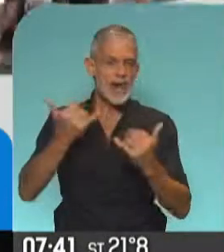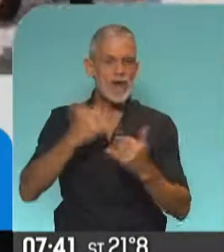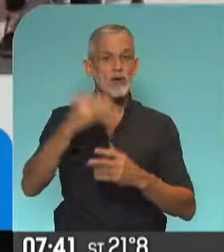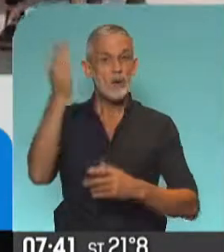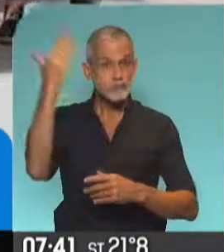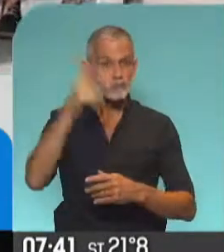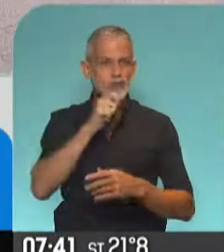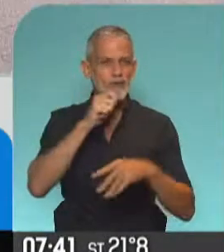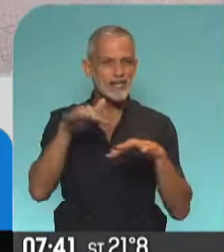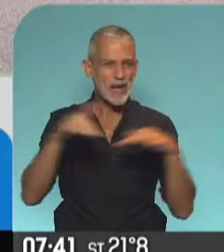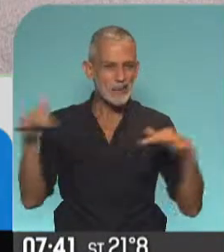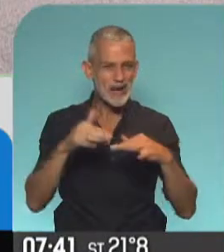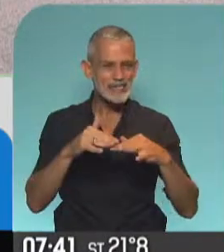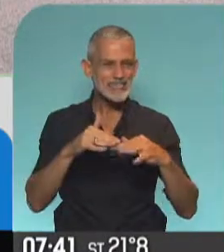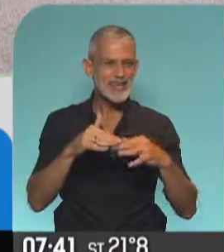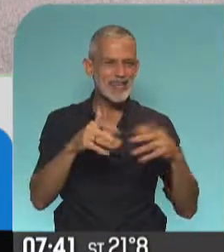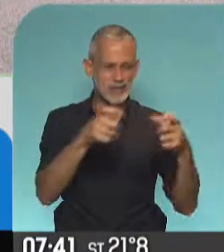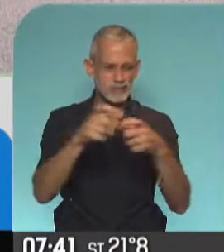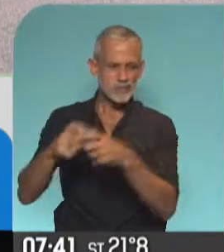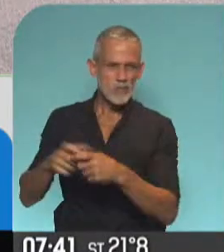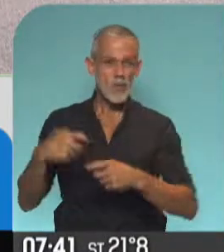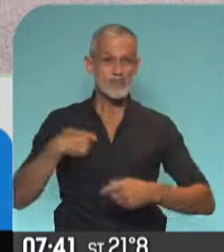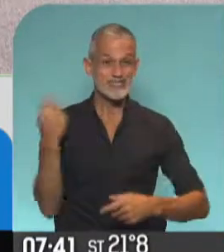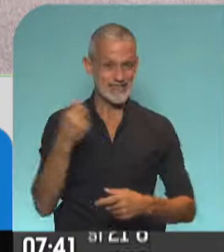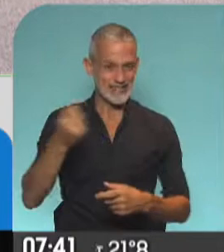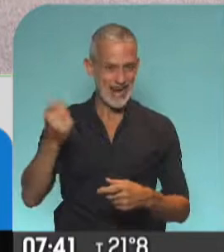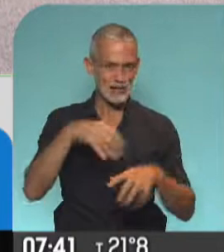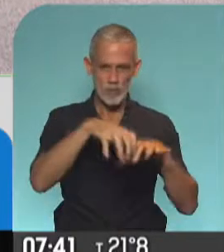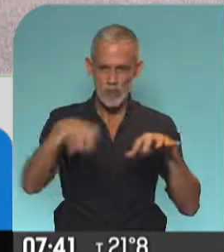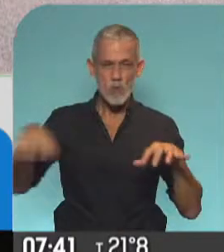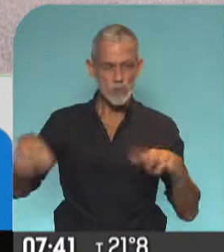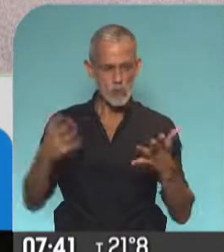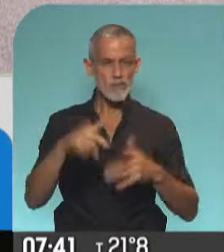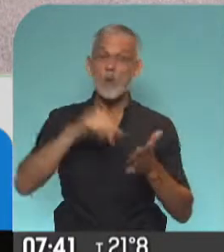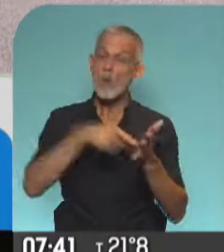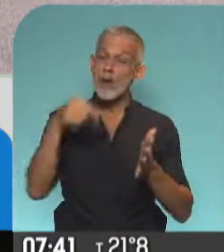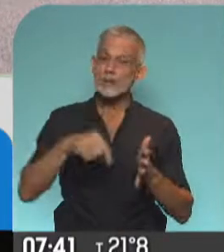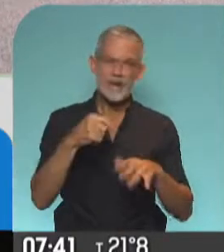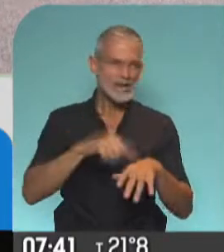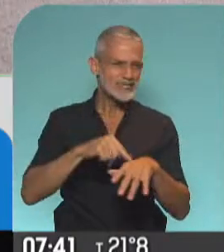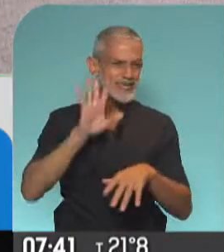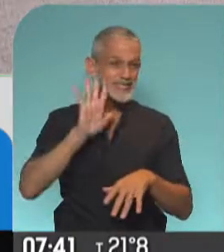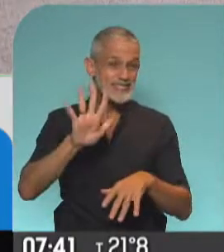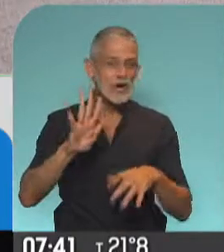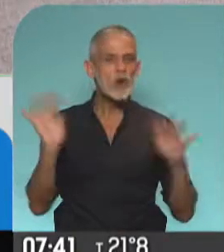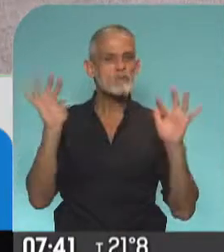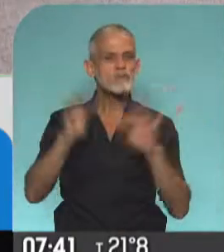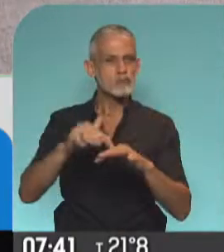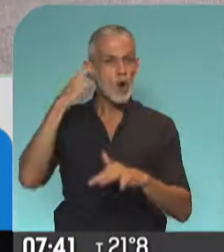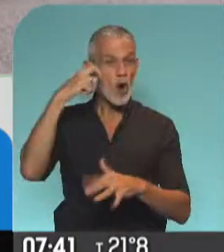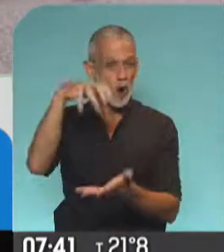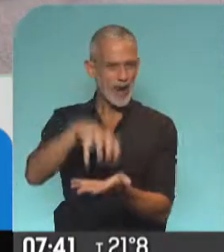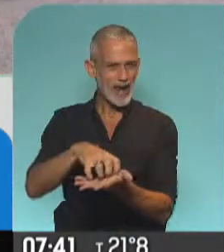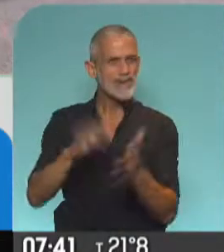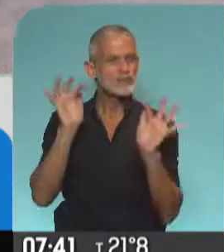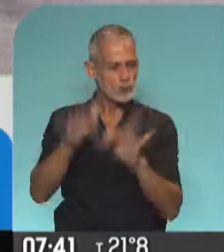conferencia de prensa de las centrales sindicales. Va a haber, acá en Cava a las 17 horas una concentración frente al Congreso,